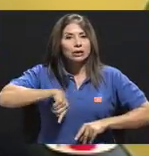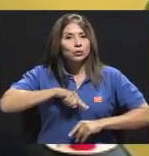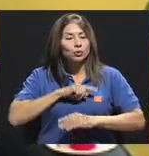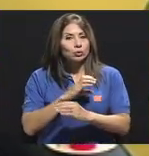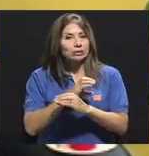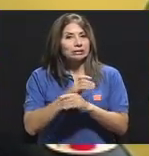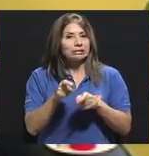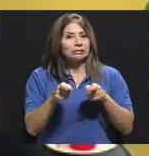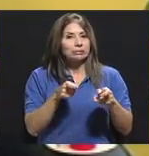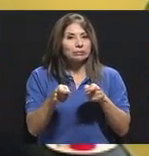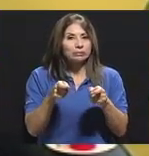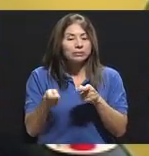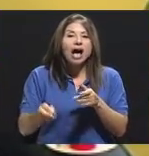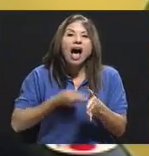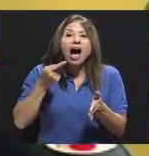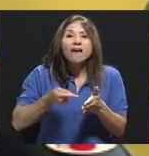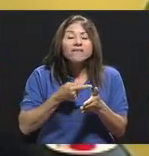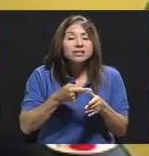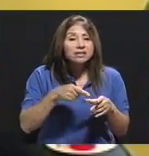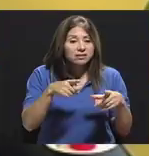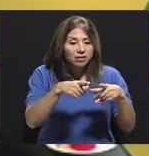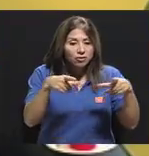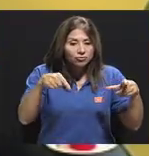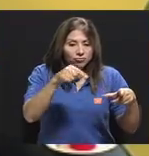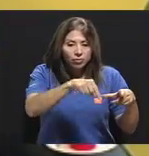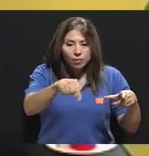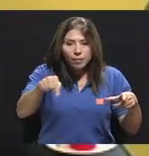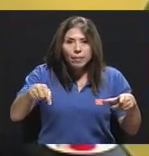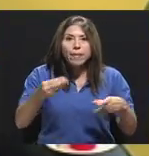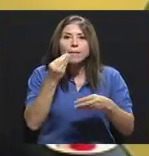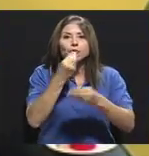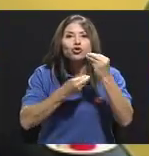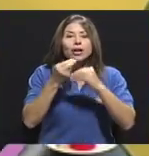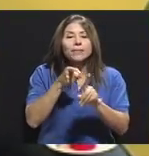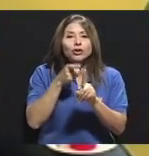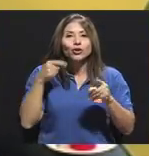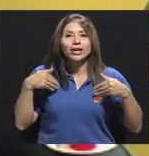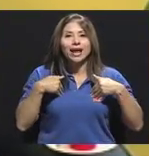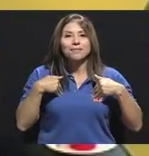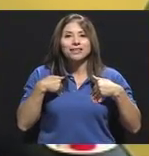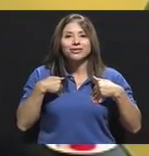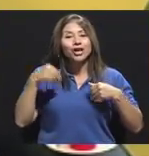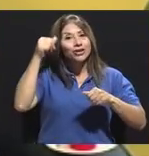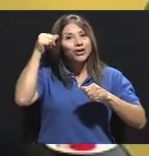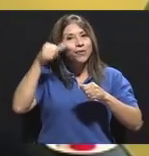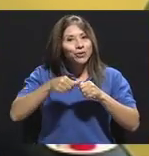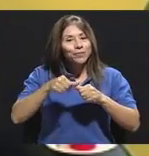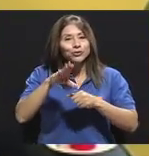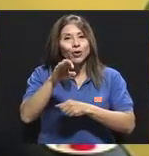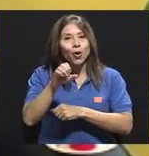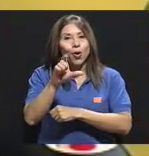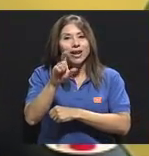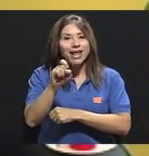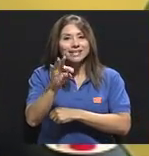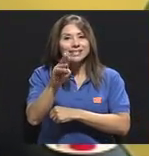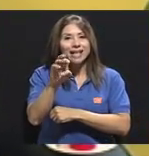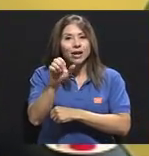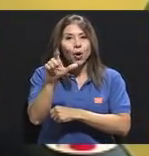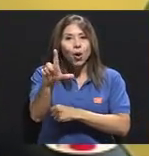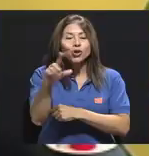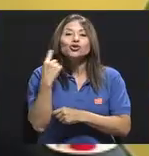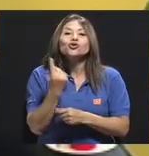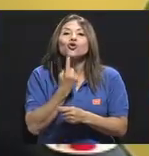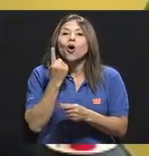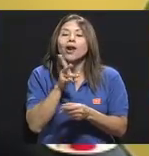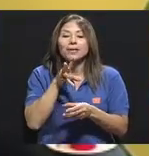veces juntamos muchos alimentos que son fuente de origen animal que recordemos que el colesterol solo está en los productos de origen animal verdad por eso los aguacate